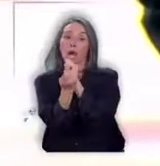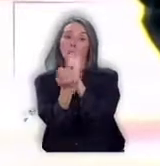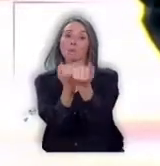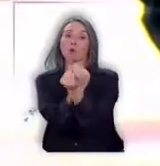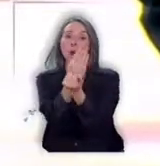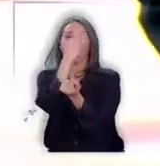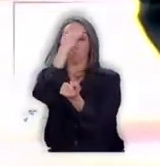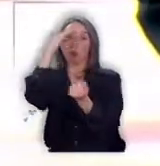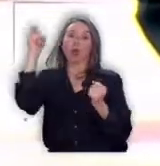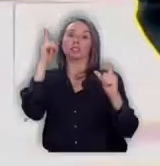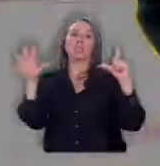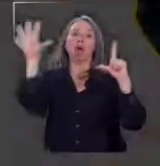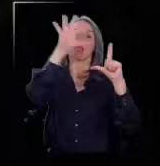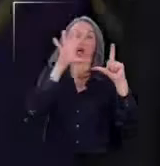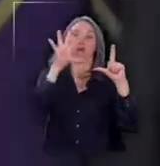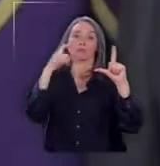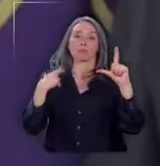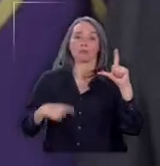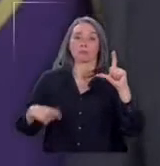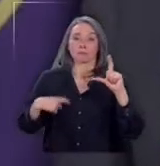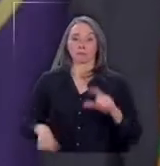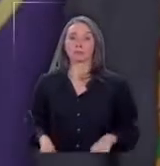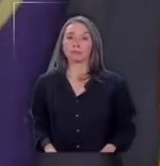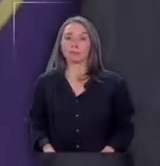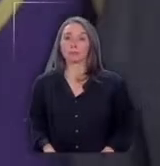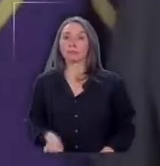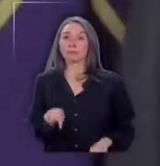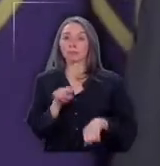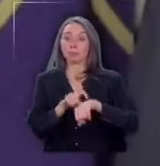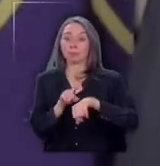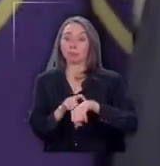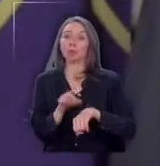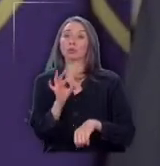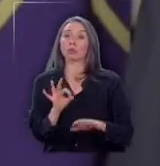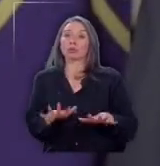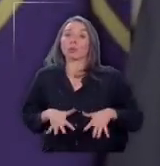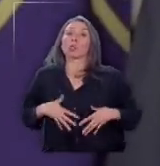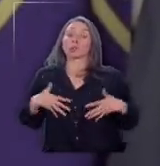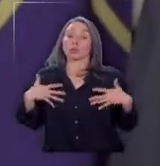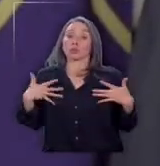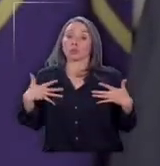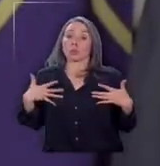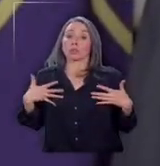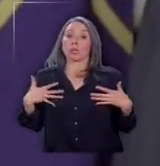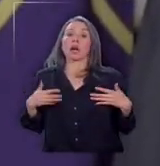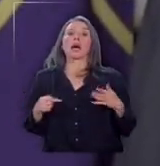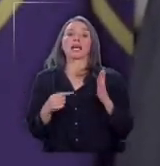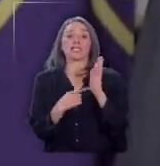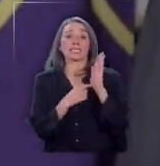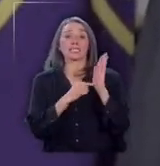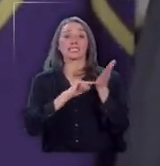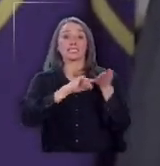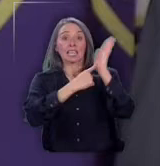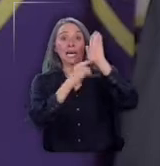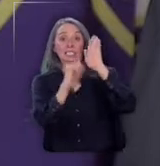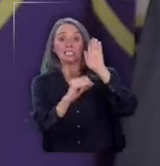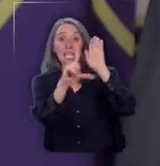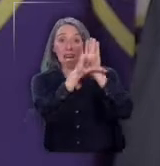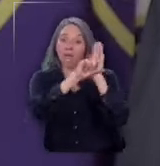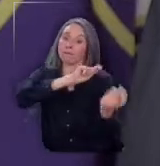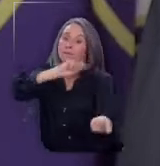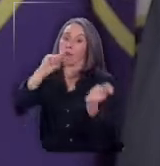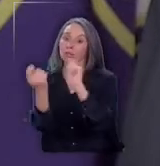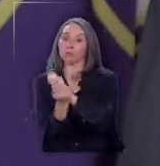Policía Nacional este momento es muy emocionante esta legislación será una transformación